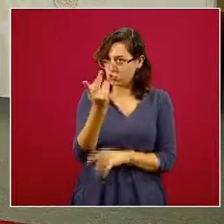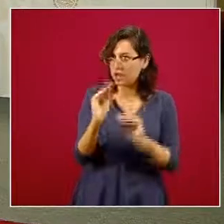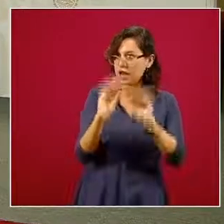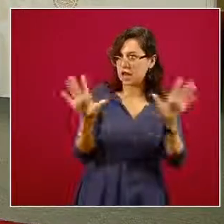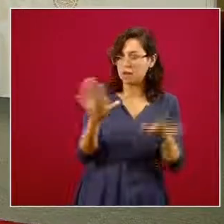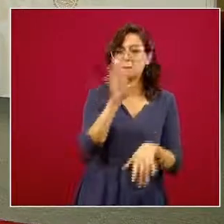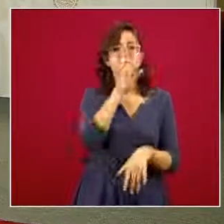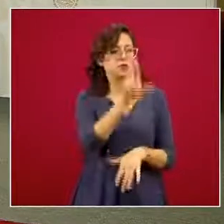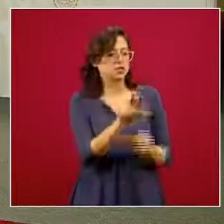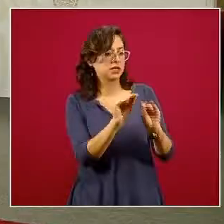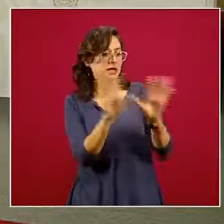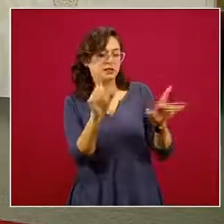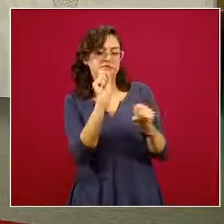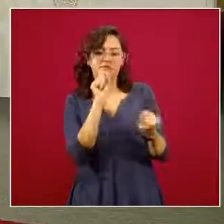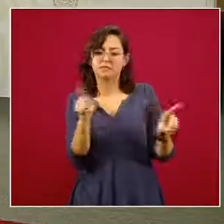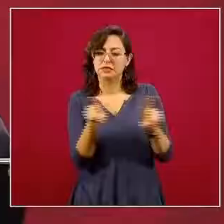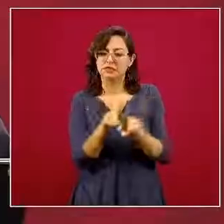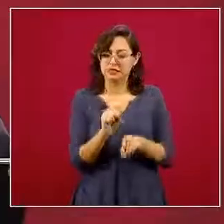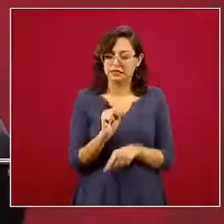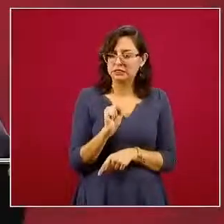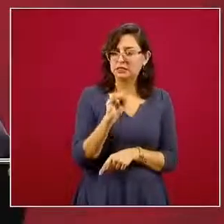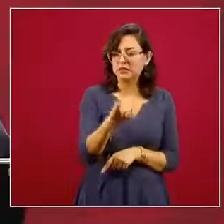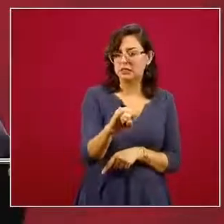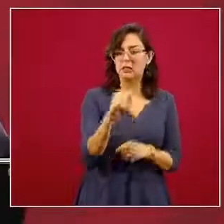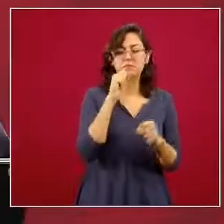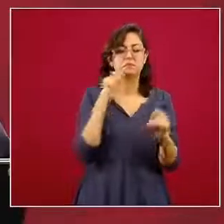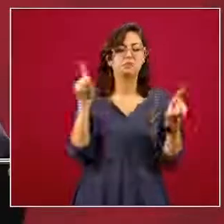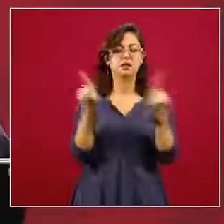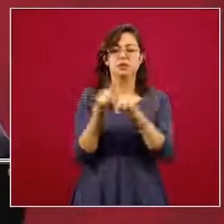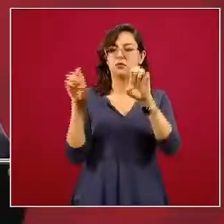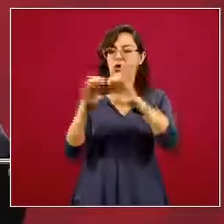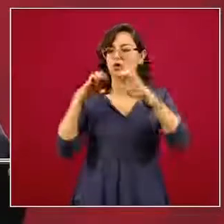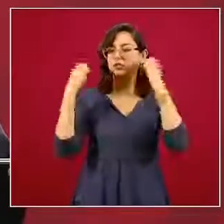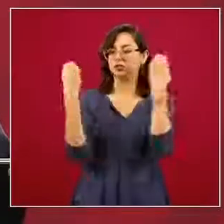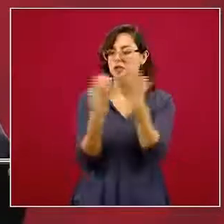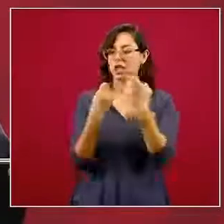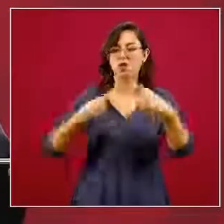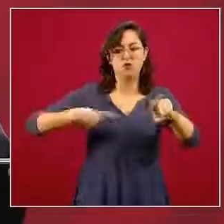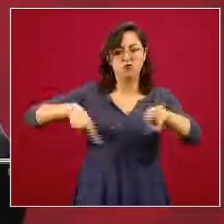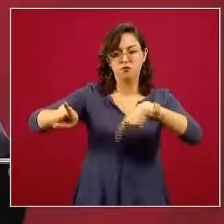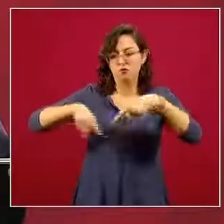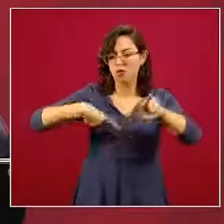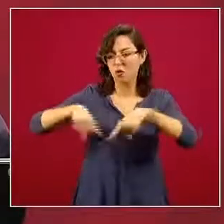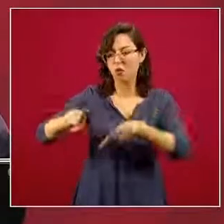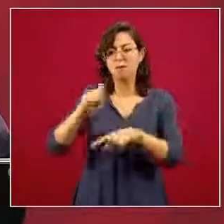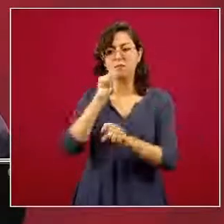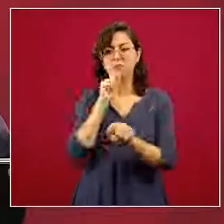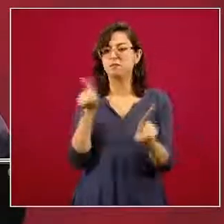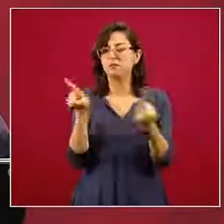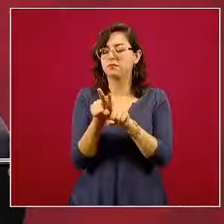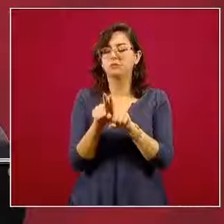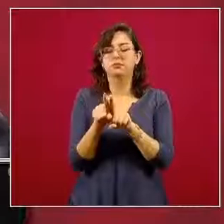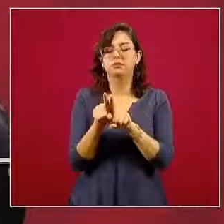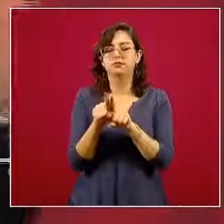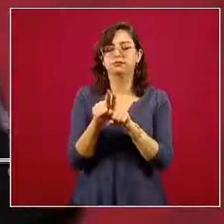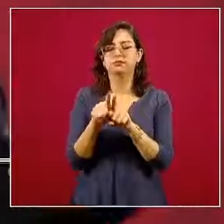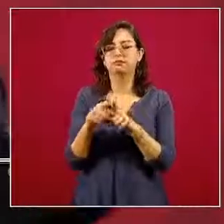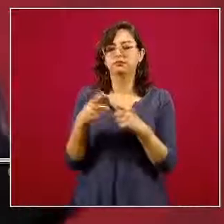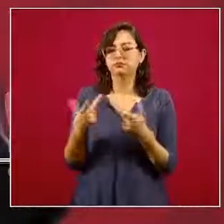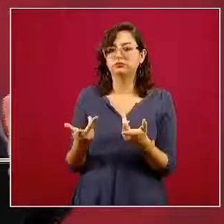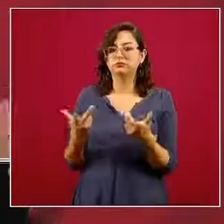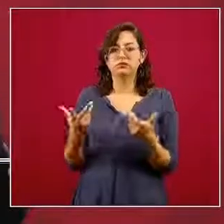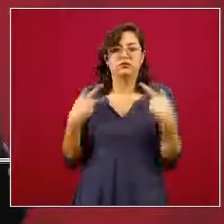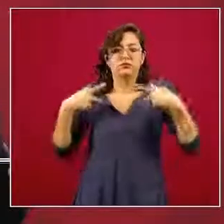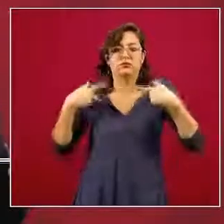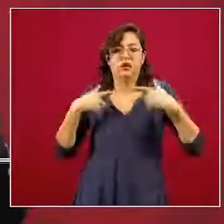sí. Es análogo a los estadios de fútbol o de cualquier otro deporte masivo que tiene un gran